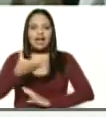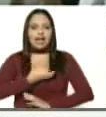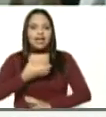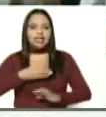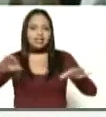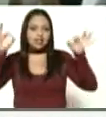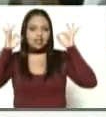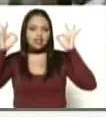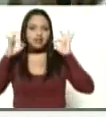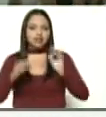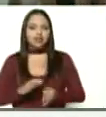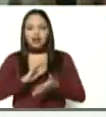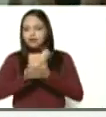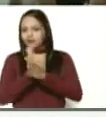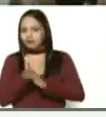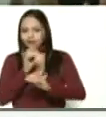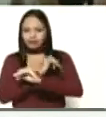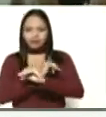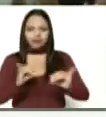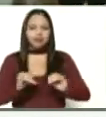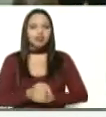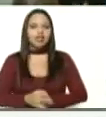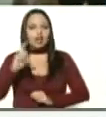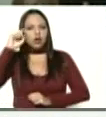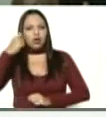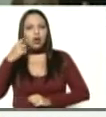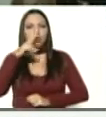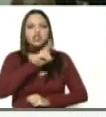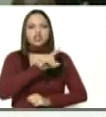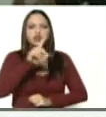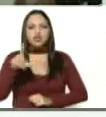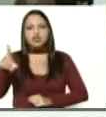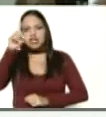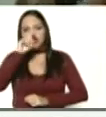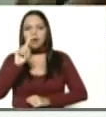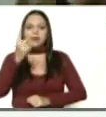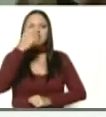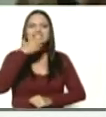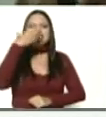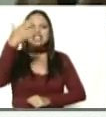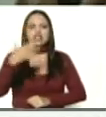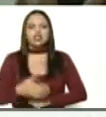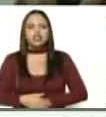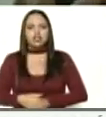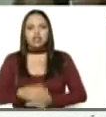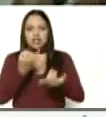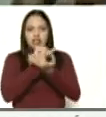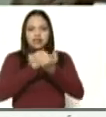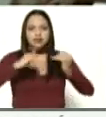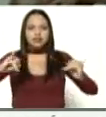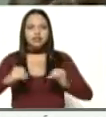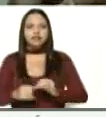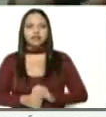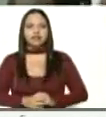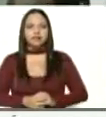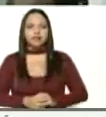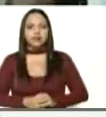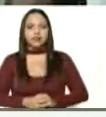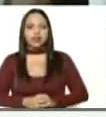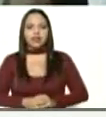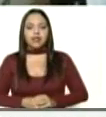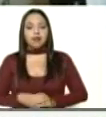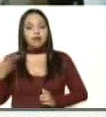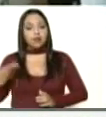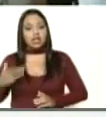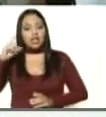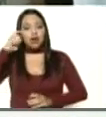Erika Farías concluye el acto con motivo de conmemorar los 211 años del primer grito de la lucha por la independencia. Es preciso recordar que estos